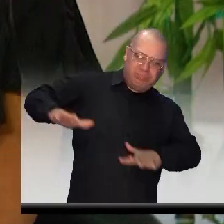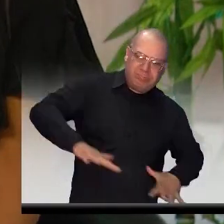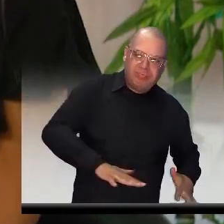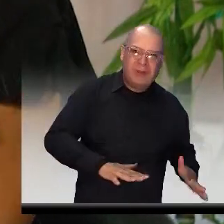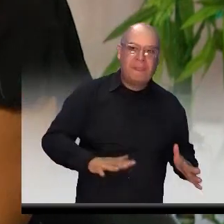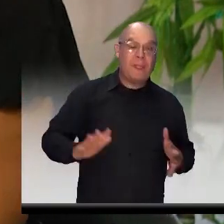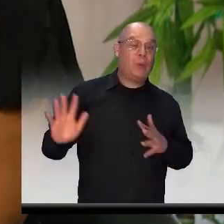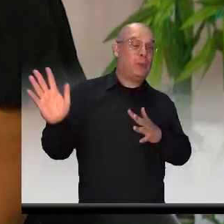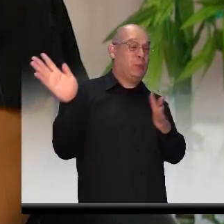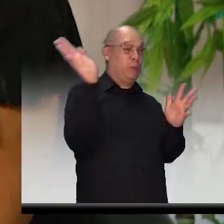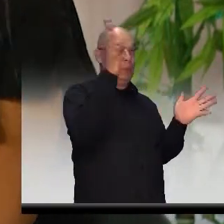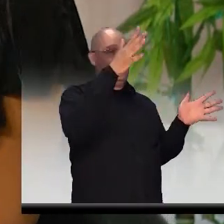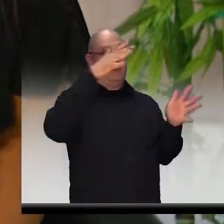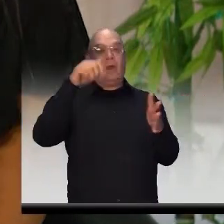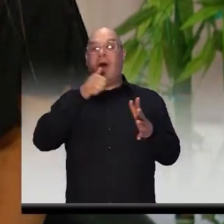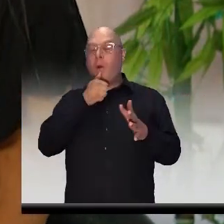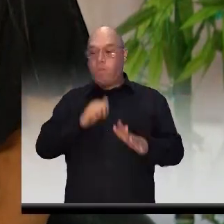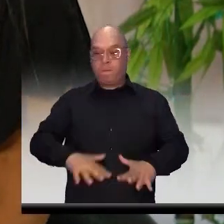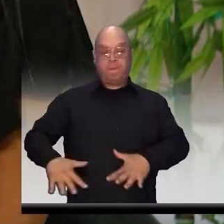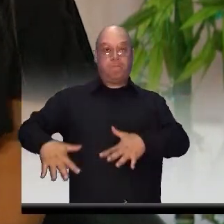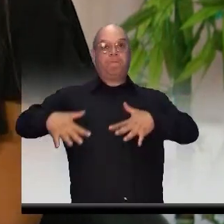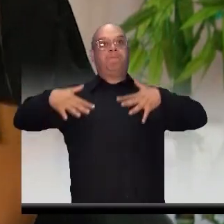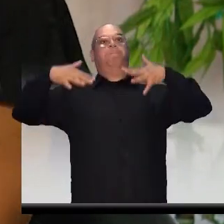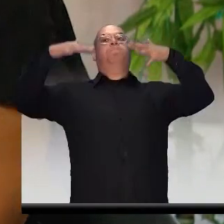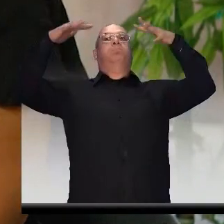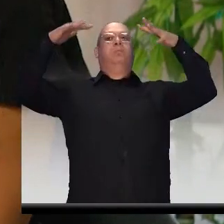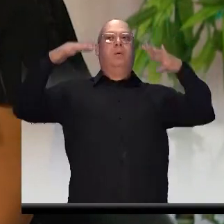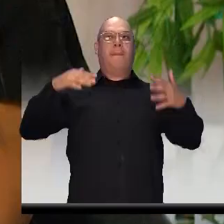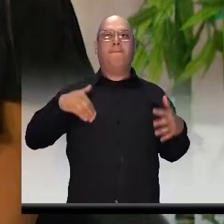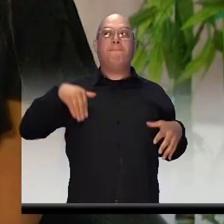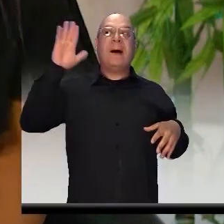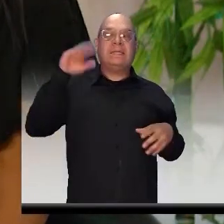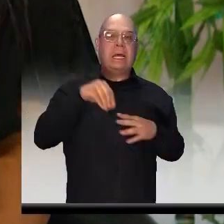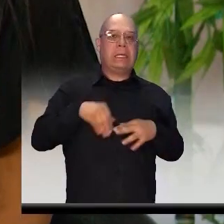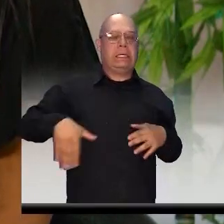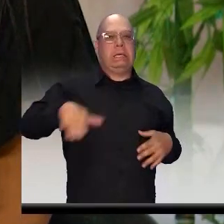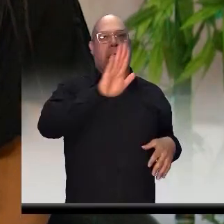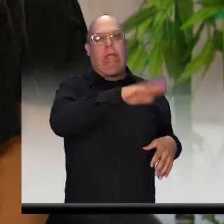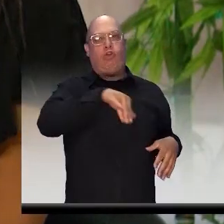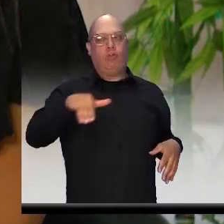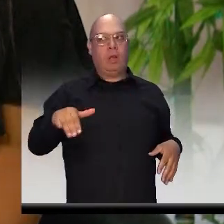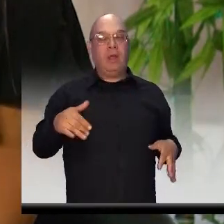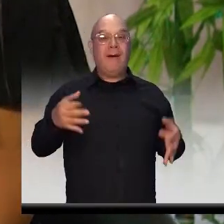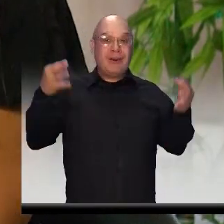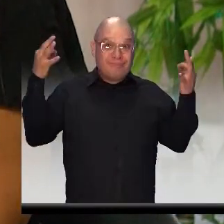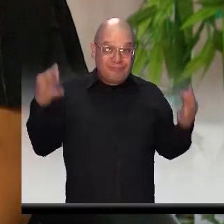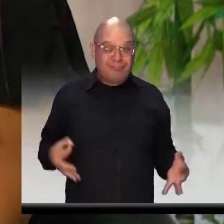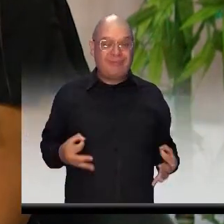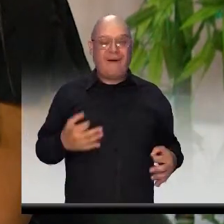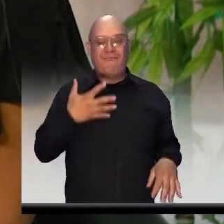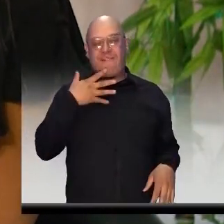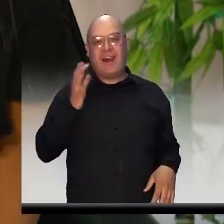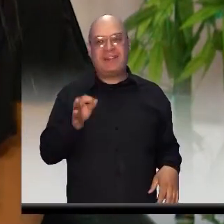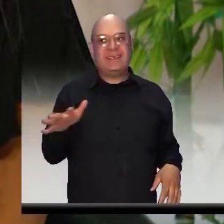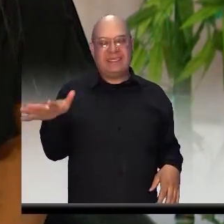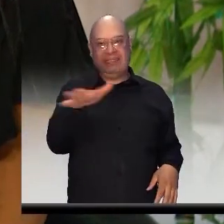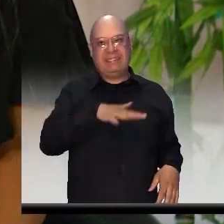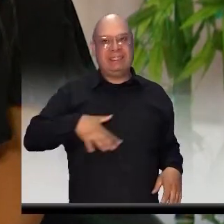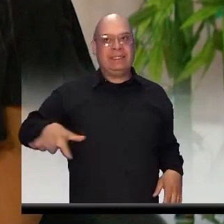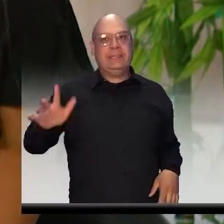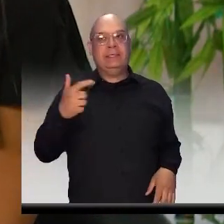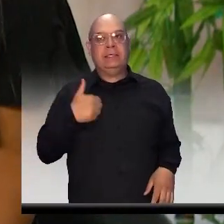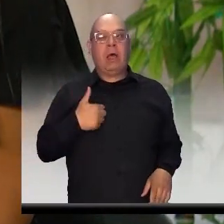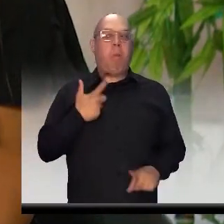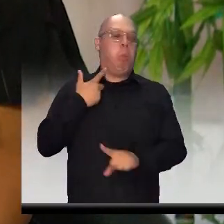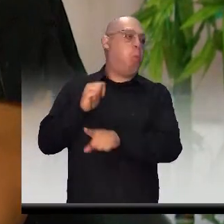vendavales, inundaciones, están siendo más recurrentes. Entonces, es una realidad que nos acompaña y que no podemos ser ajenos